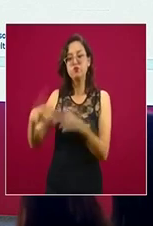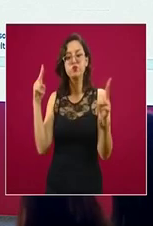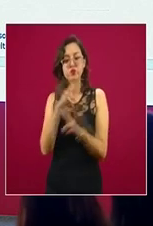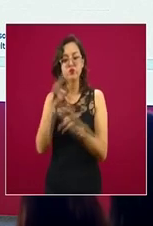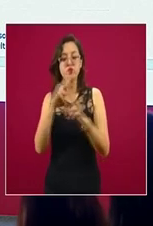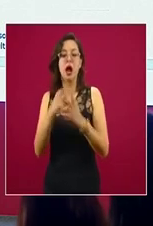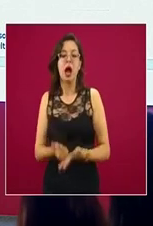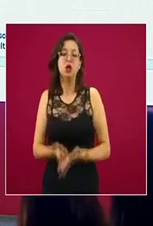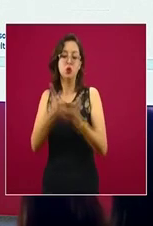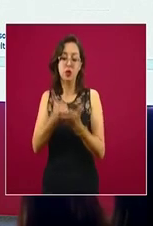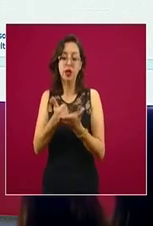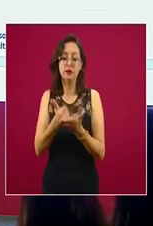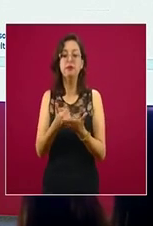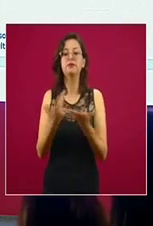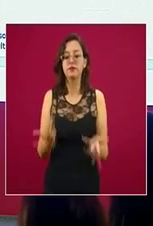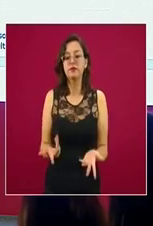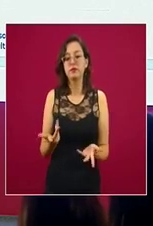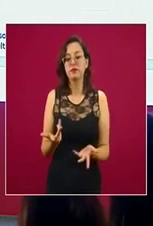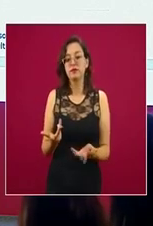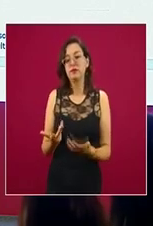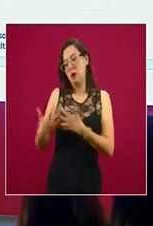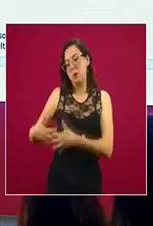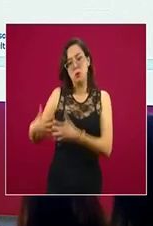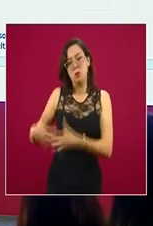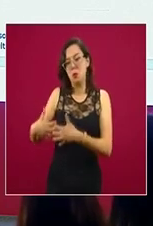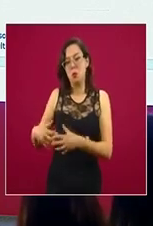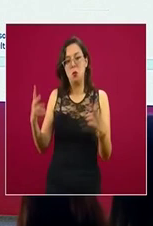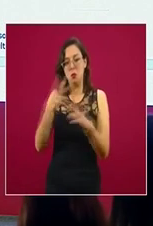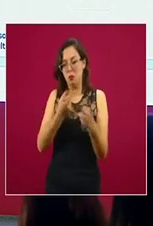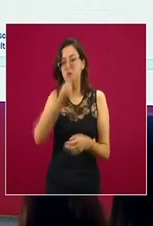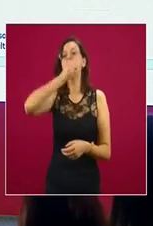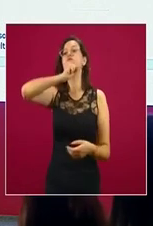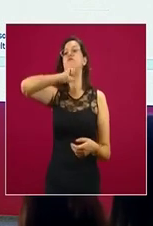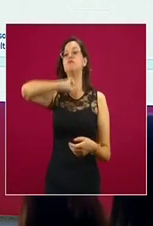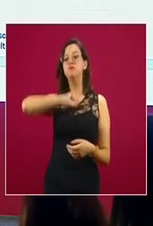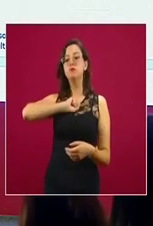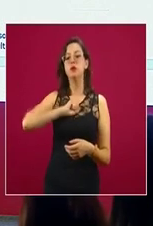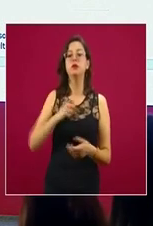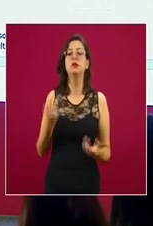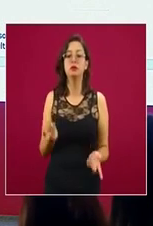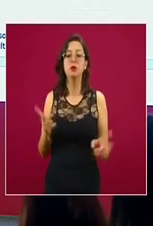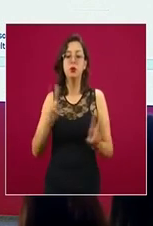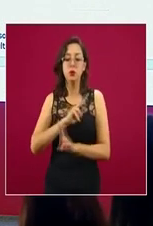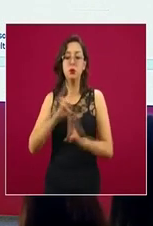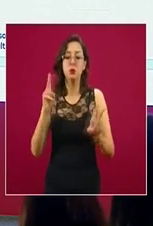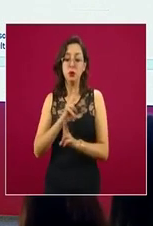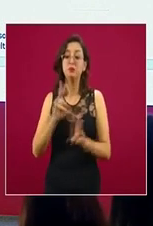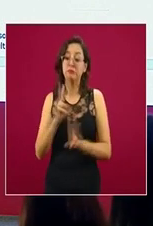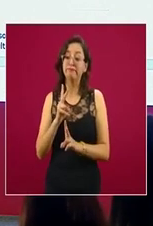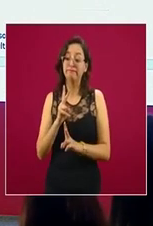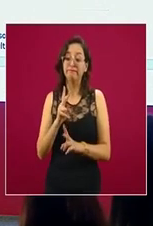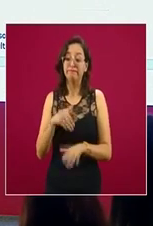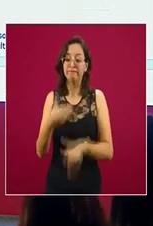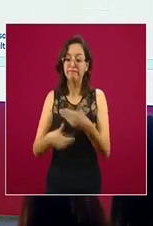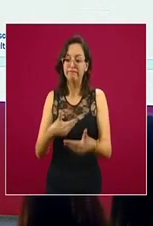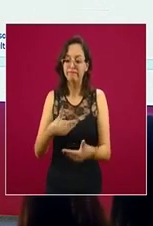Esto es lo que técnicamente se llama ventilación mecánica invasiva. Y esto puede conducir también a la pérdida de la vida. Entonces,